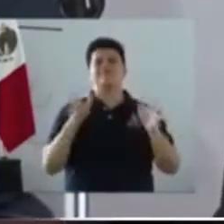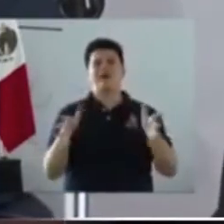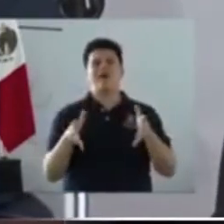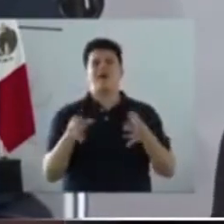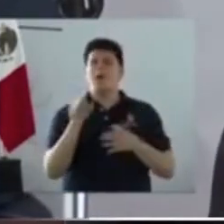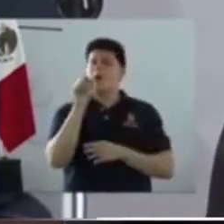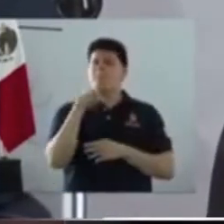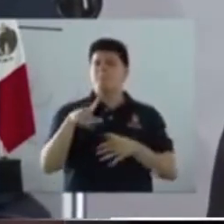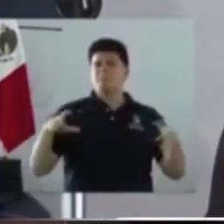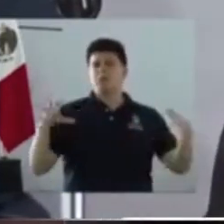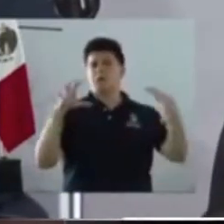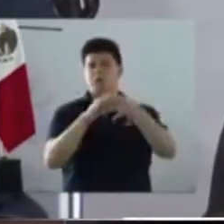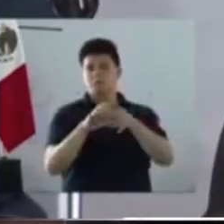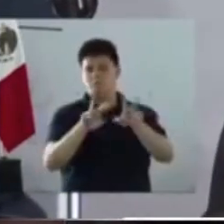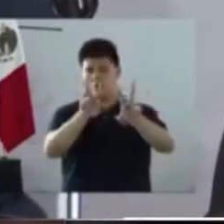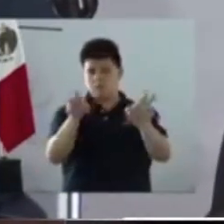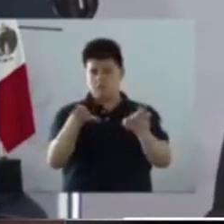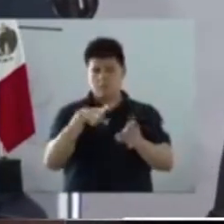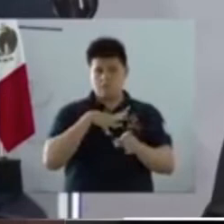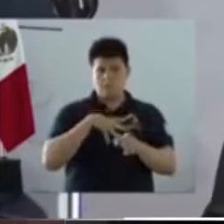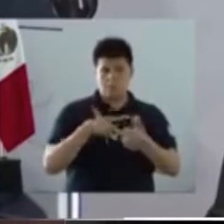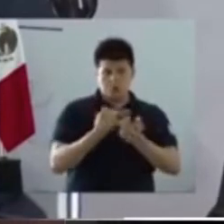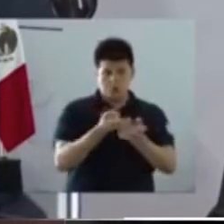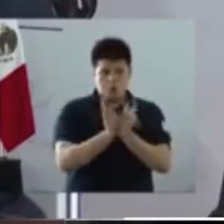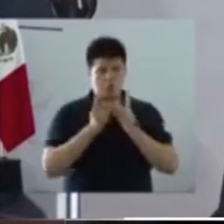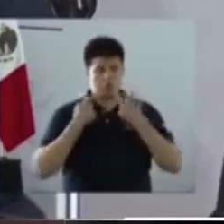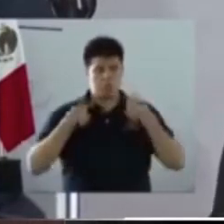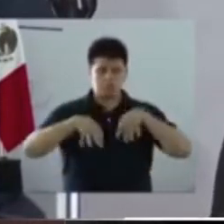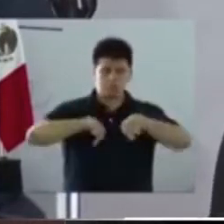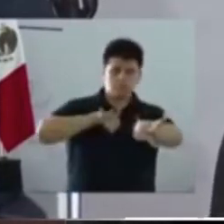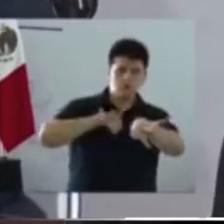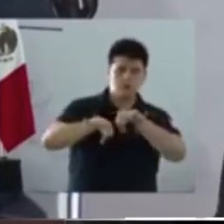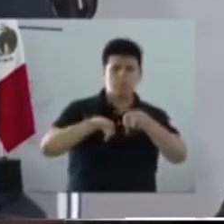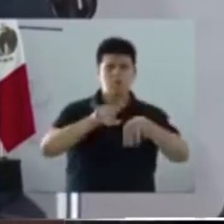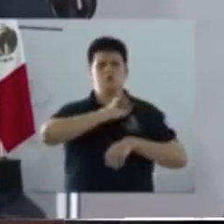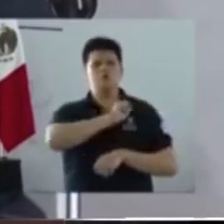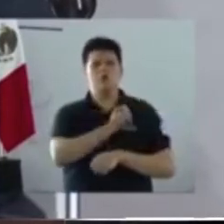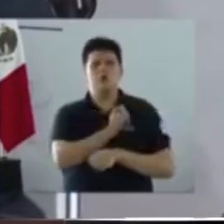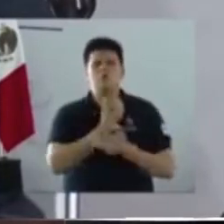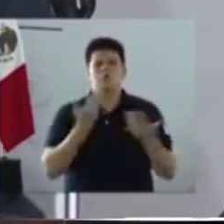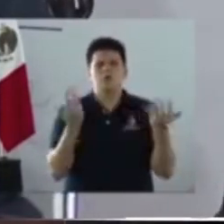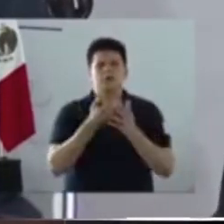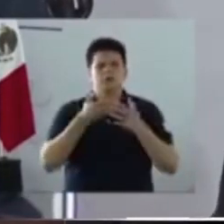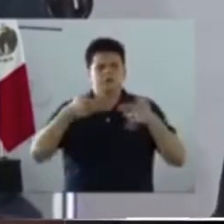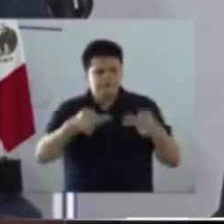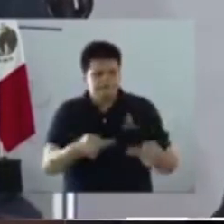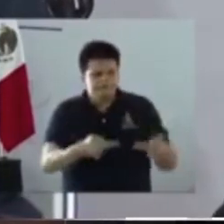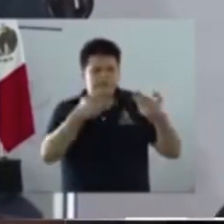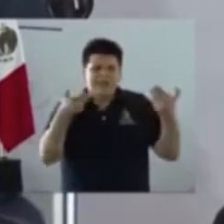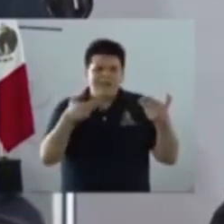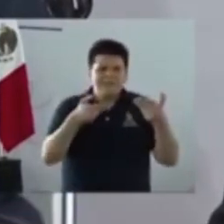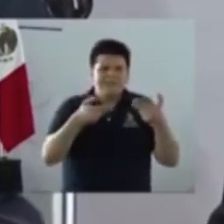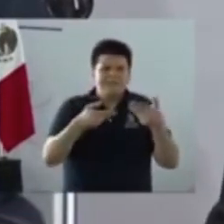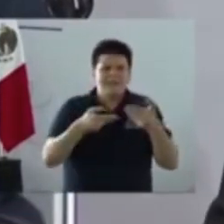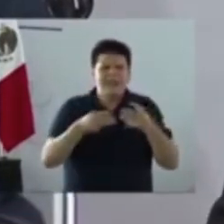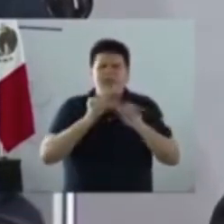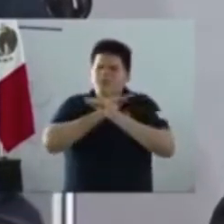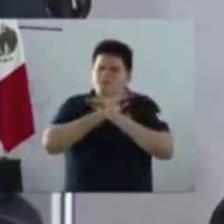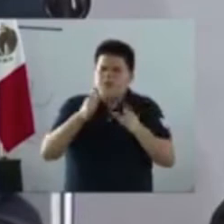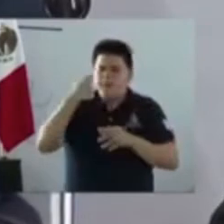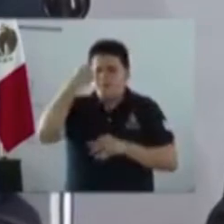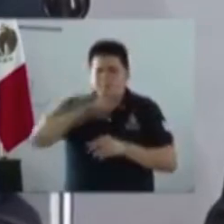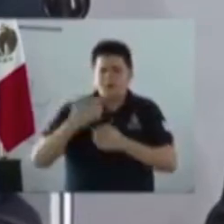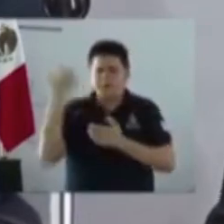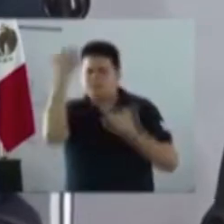este sentido al grupo de trabajo de salud para que generen un algoritmo para las pruebas